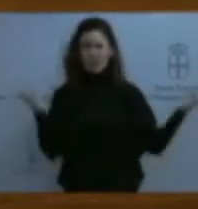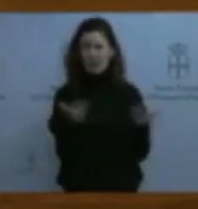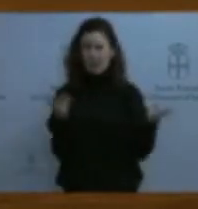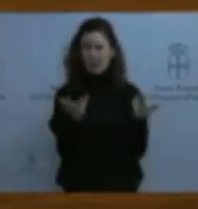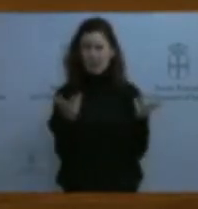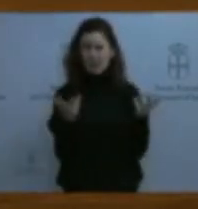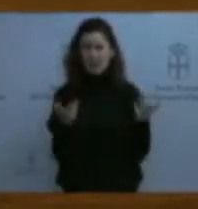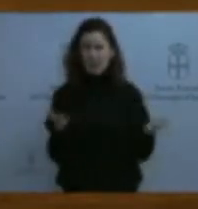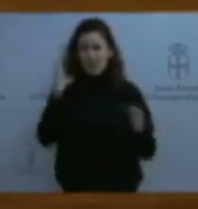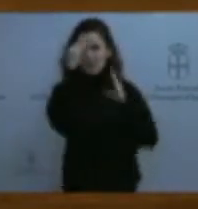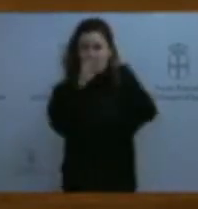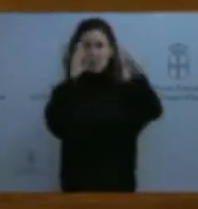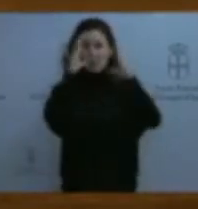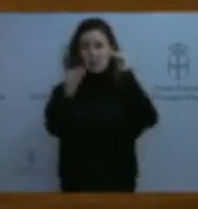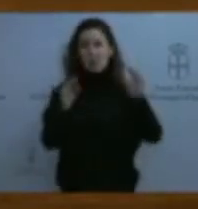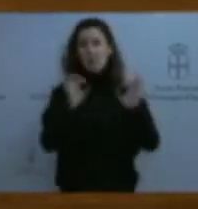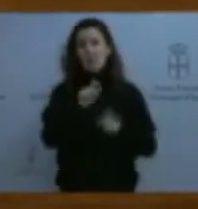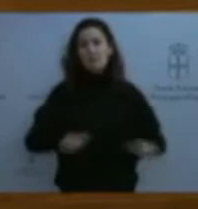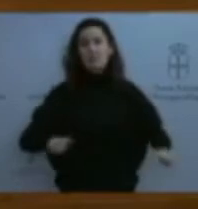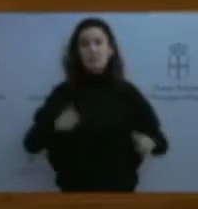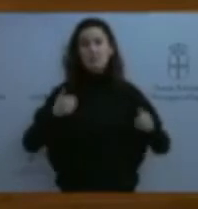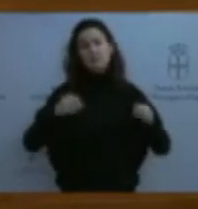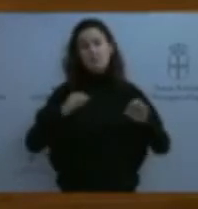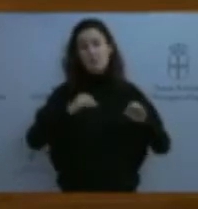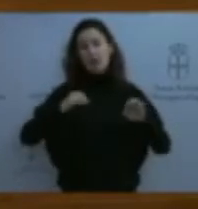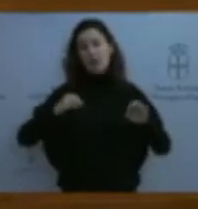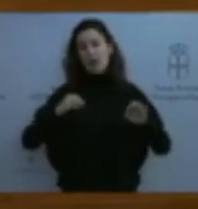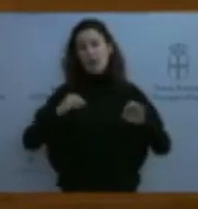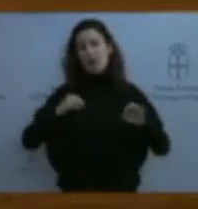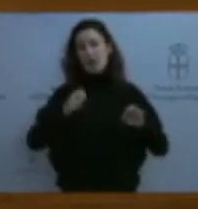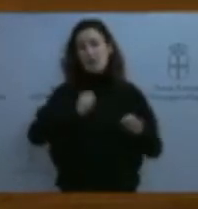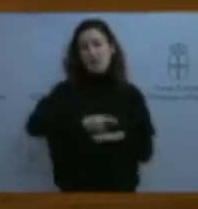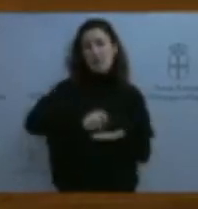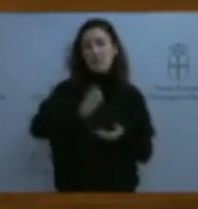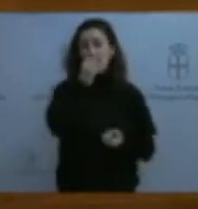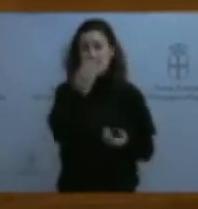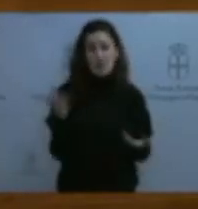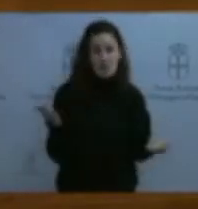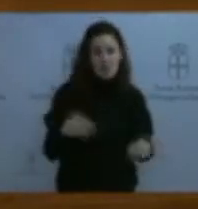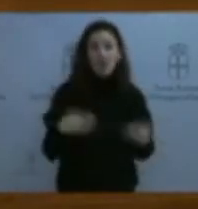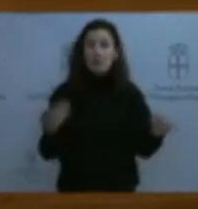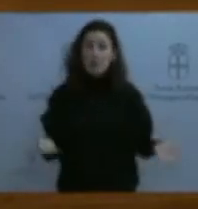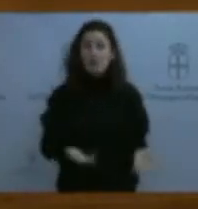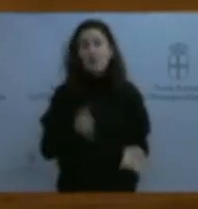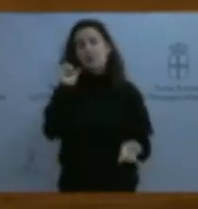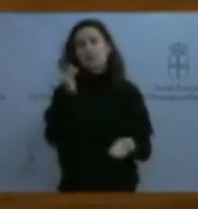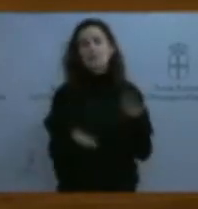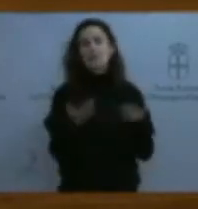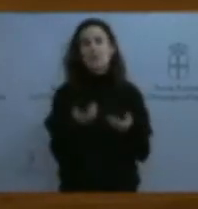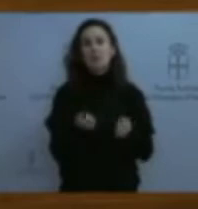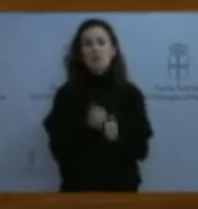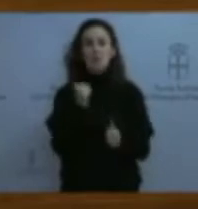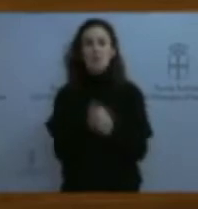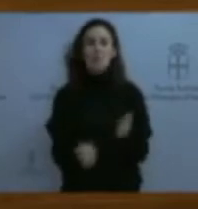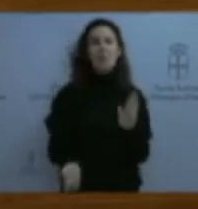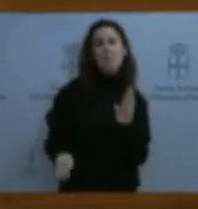al que acuden personas con movilidad reducida. Y luego las evaluaciones de riesgos, que no pueden ser un corta y pega